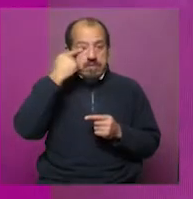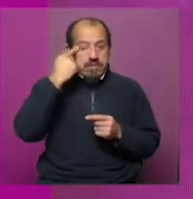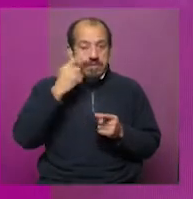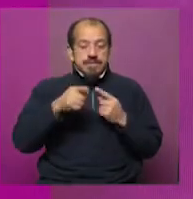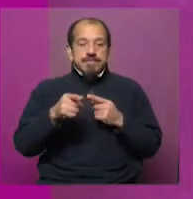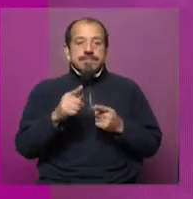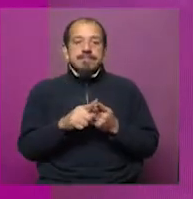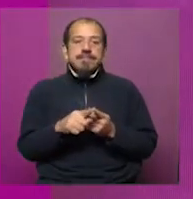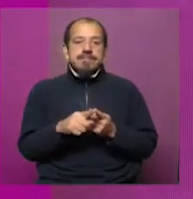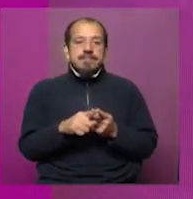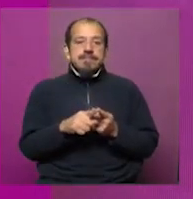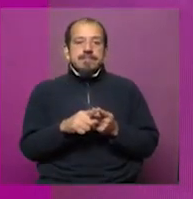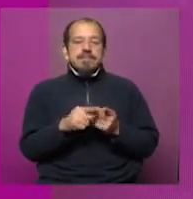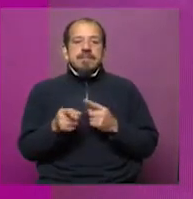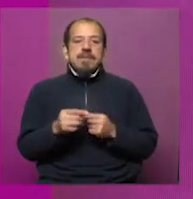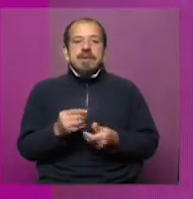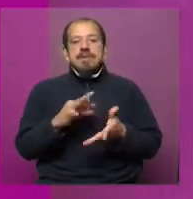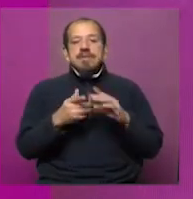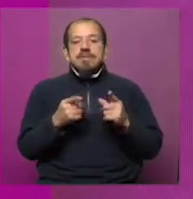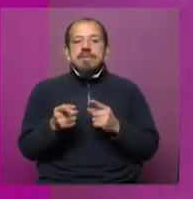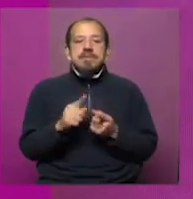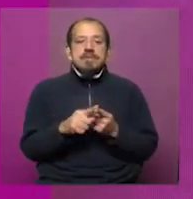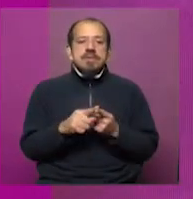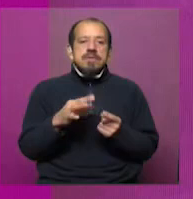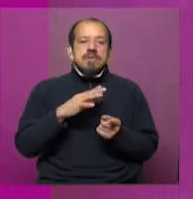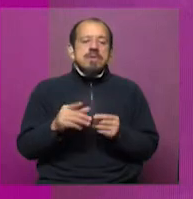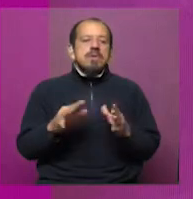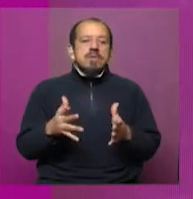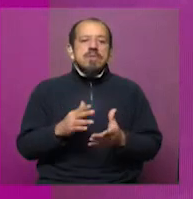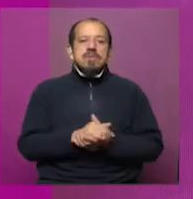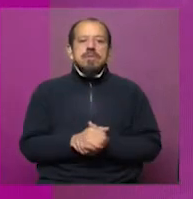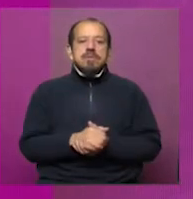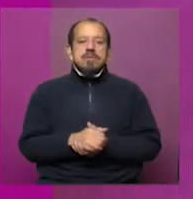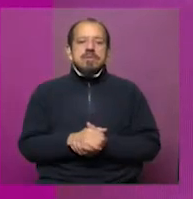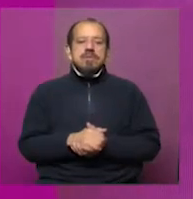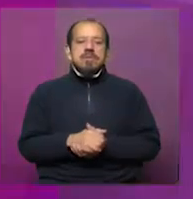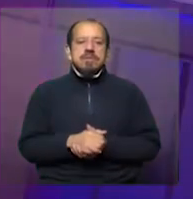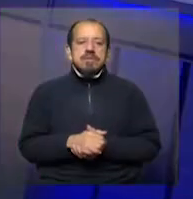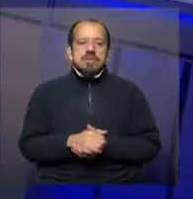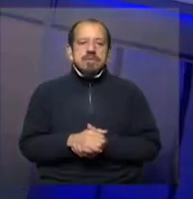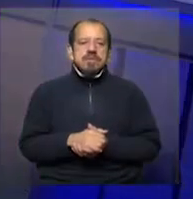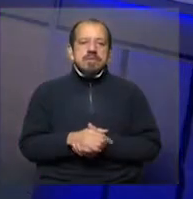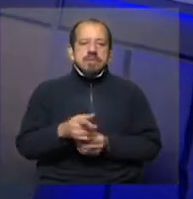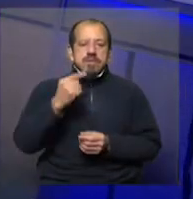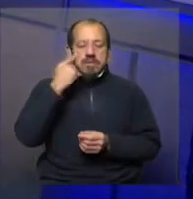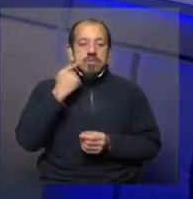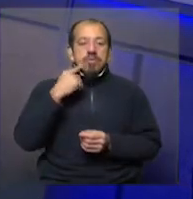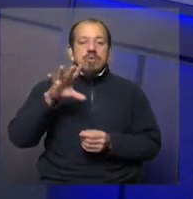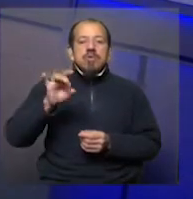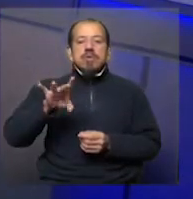en este, digamos, en este formato, con esta manera que la hacían. Sí. ¿Cómo es eso? Bueno, en esta edición, la número 15,